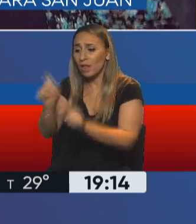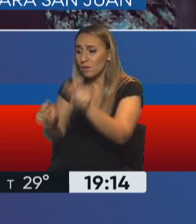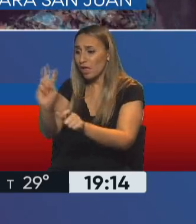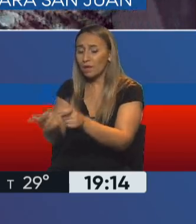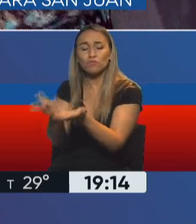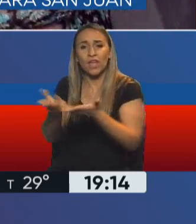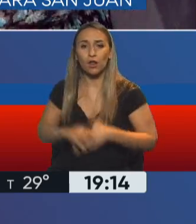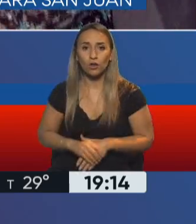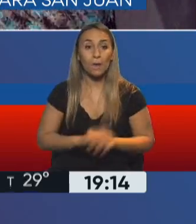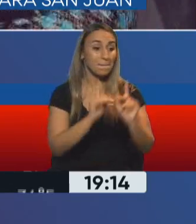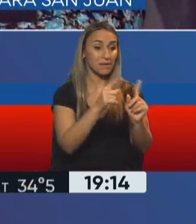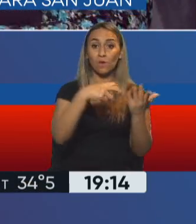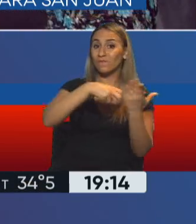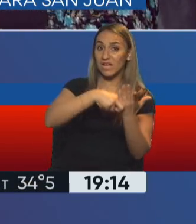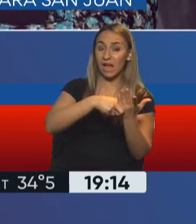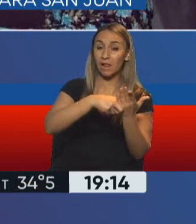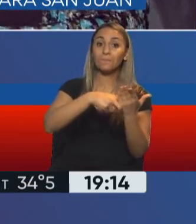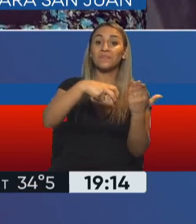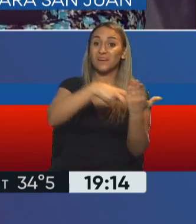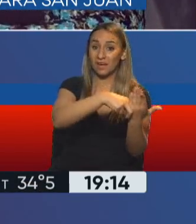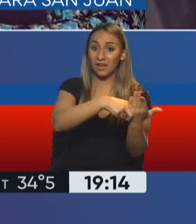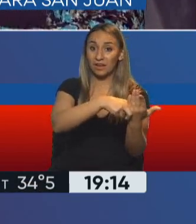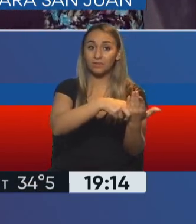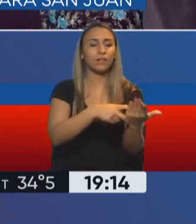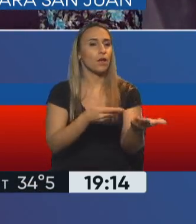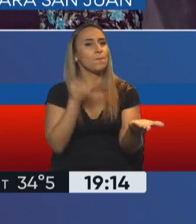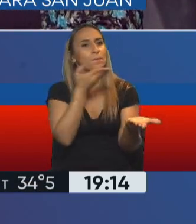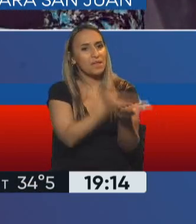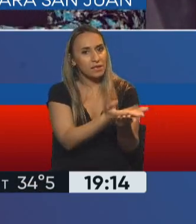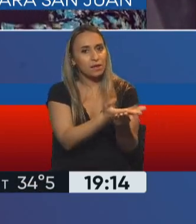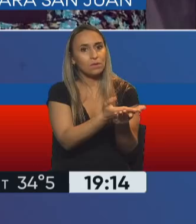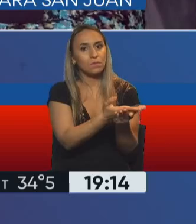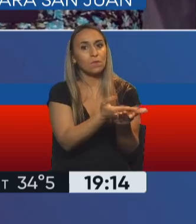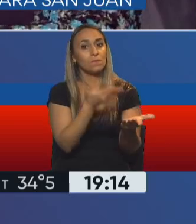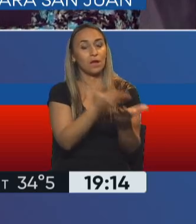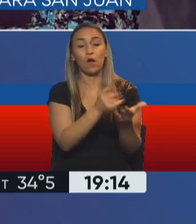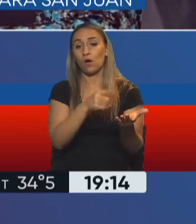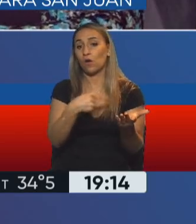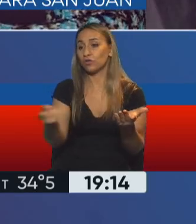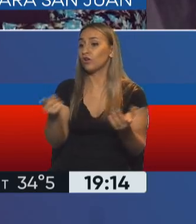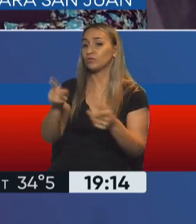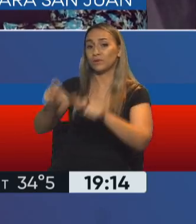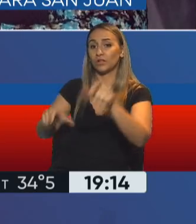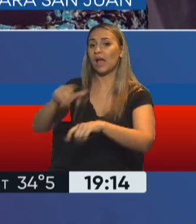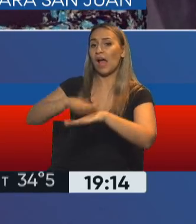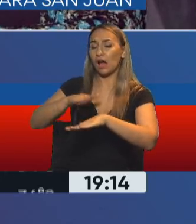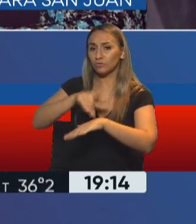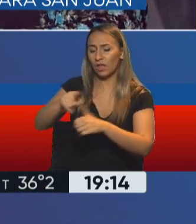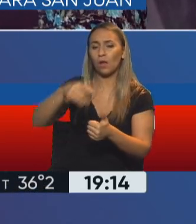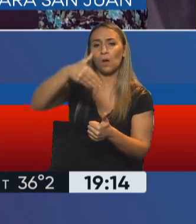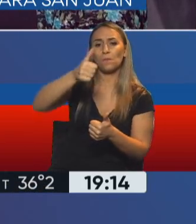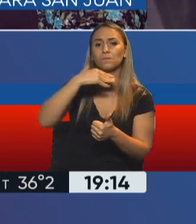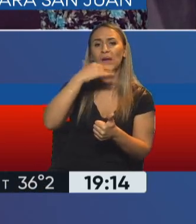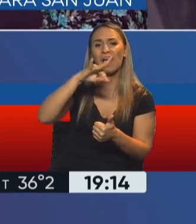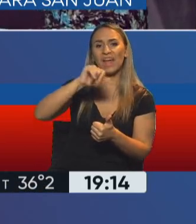es un fiscal que ante el pedido de autorizaciones reiteradas para salir del país de los otros procesados, Magdalani y Arribas,